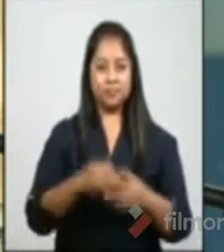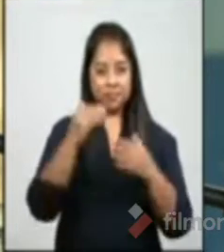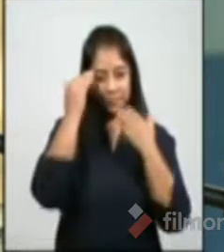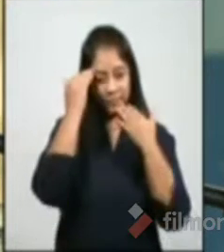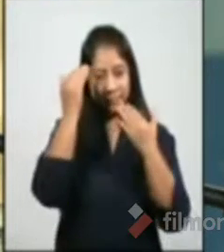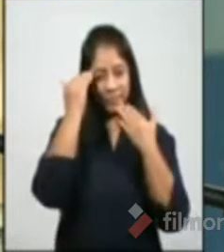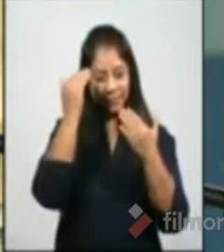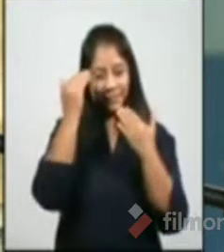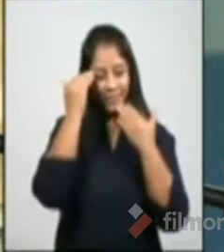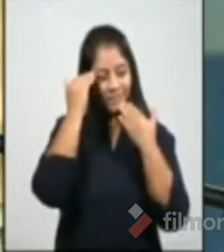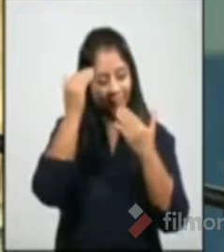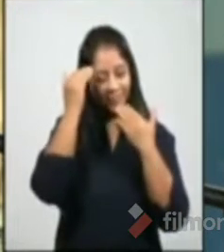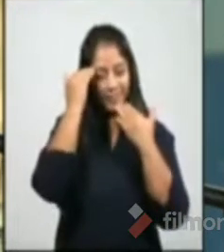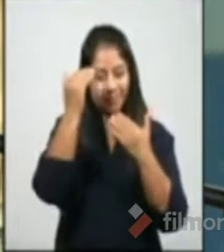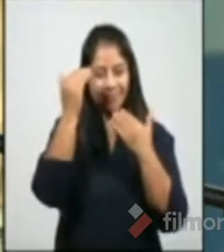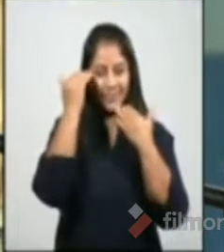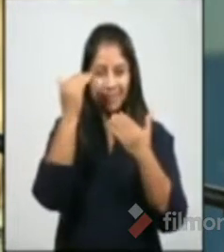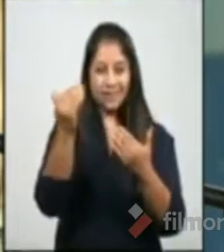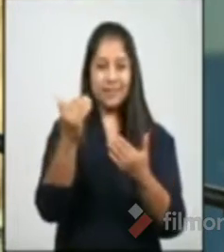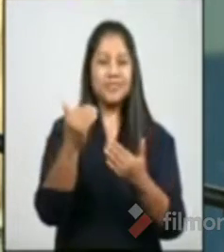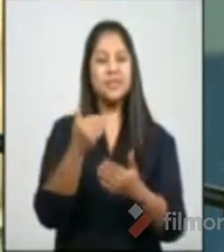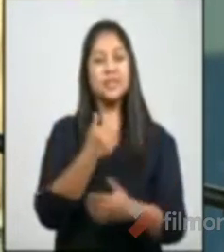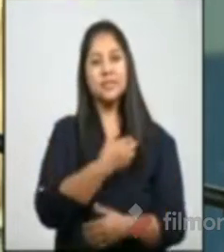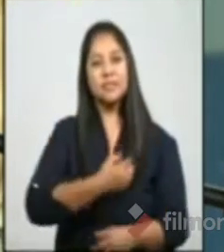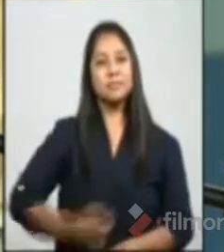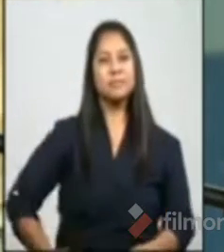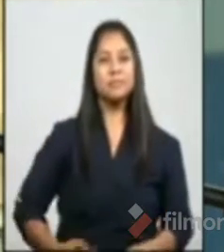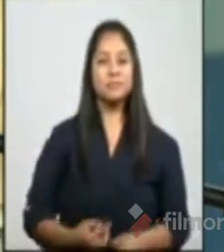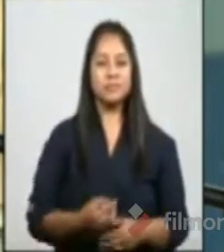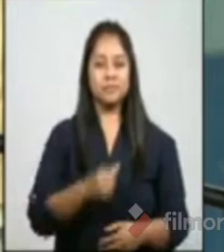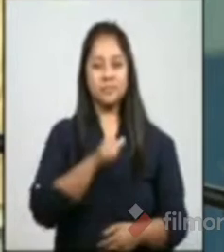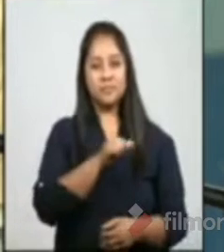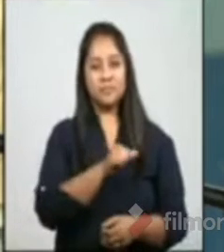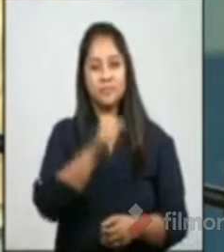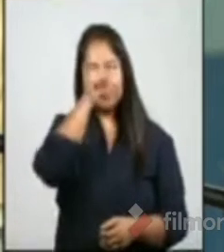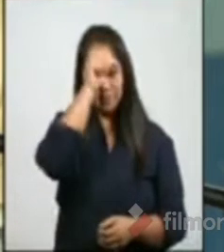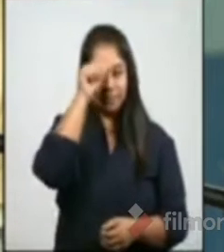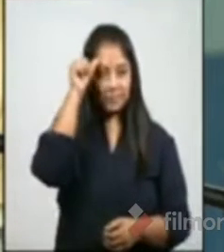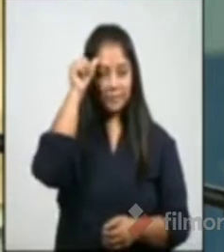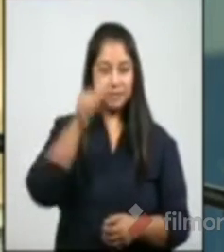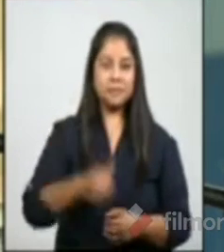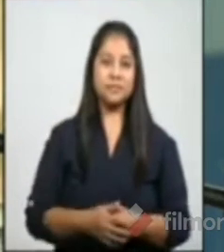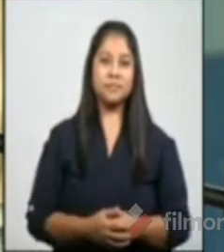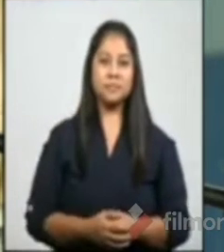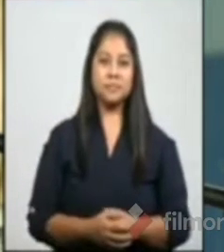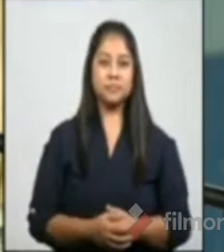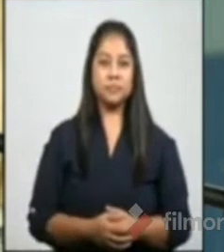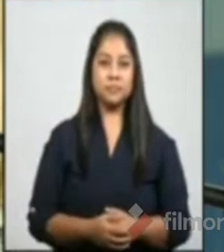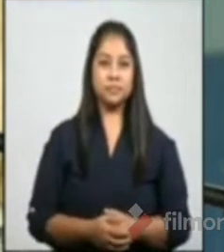Gracias, gracias, gracias, señor presidente Alejandro Giammattei.